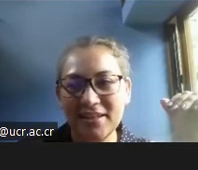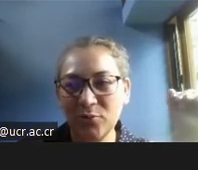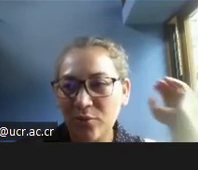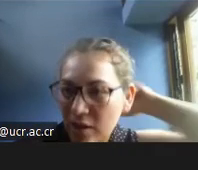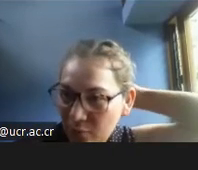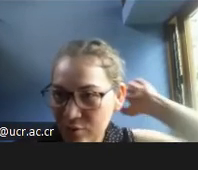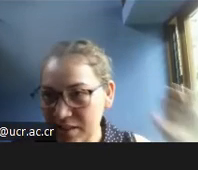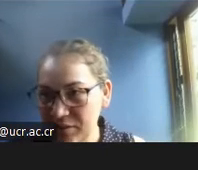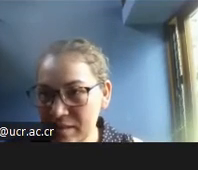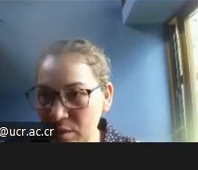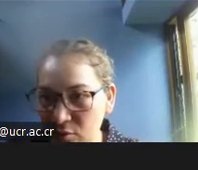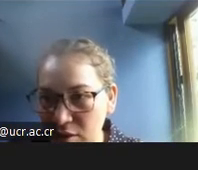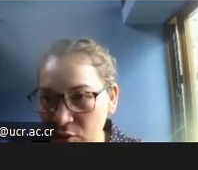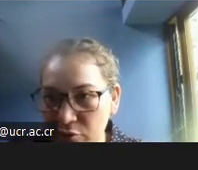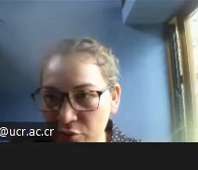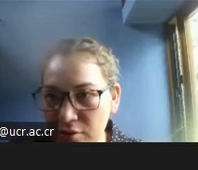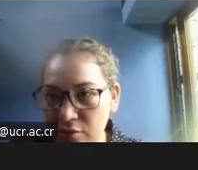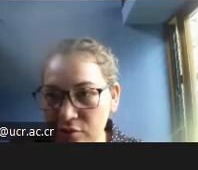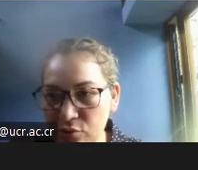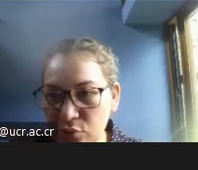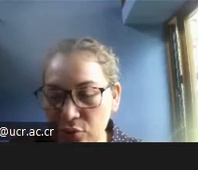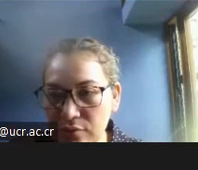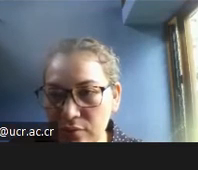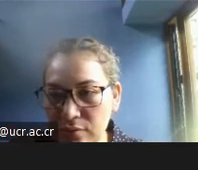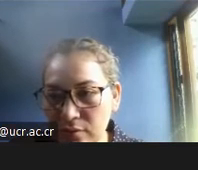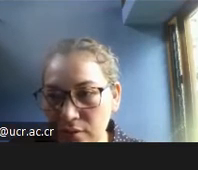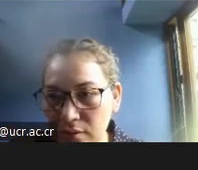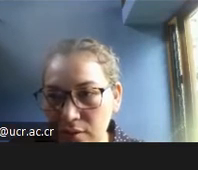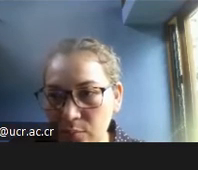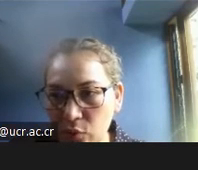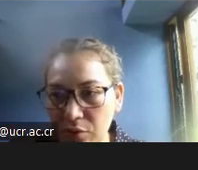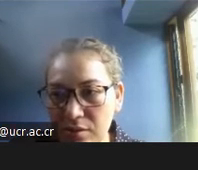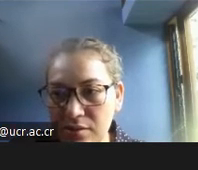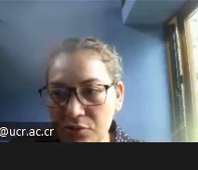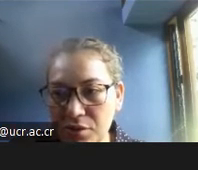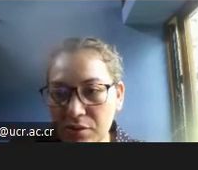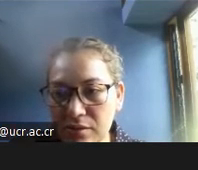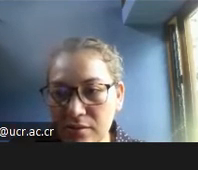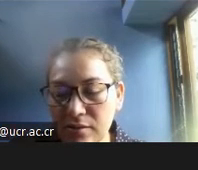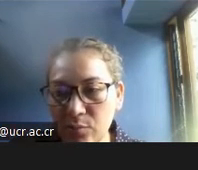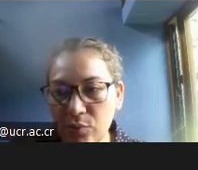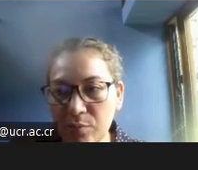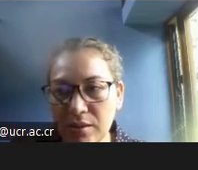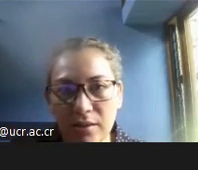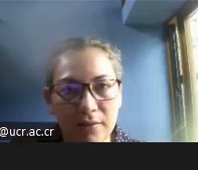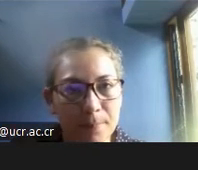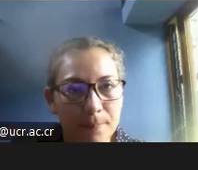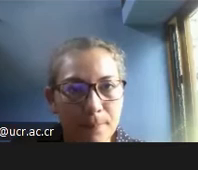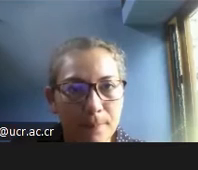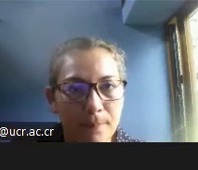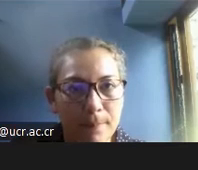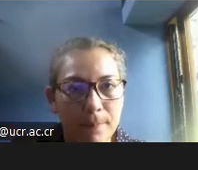Ahí está de nuevo. Ah, bueno, esta vez sí me dijo que hay un error y no se subió. Voy a ver si otra vez nos podemos